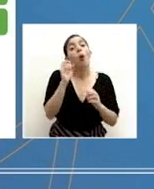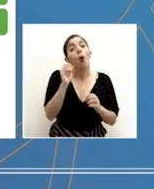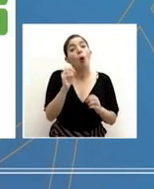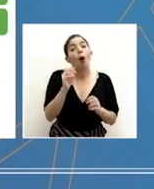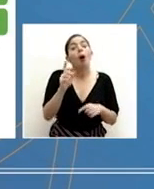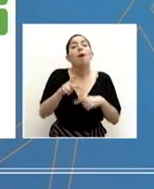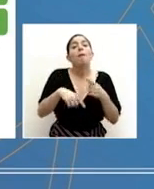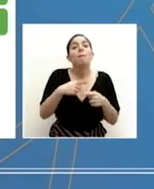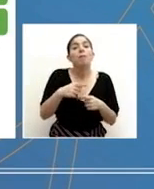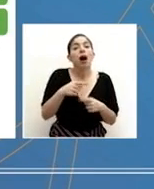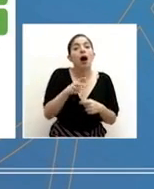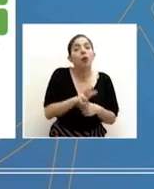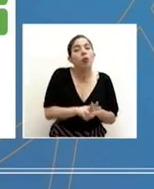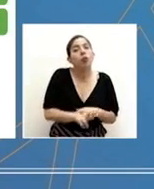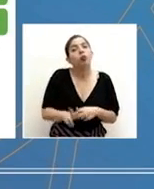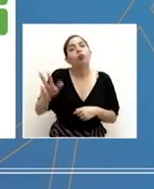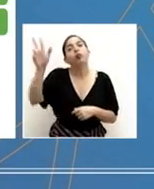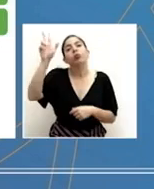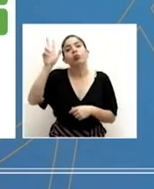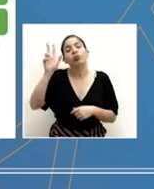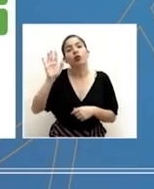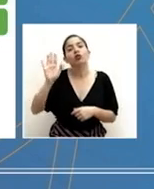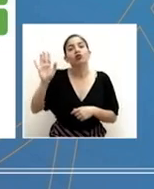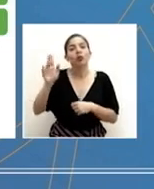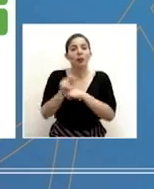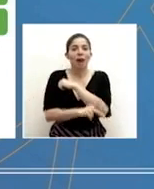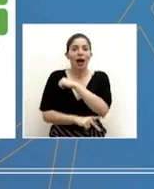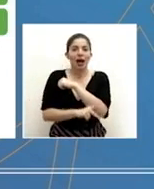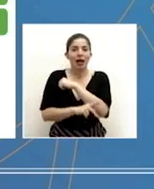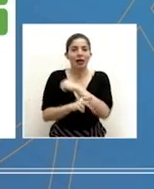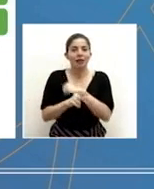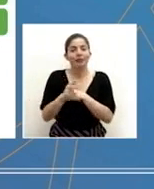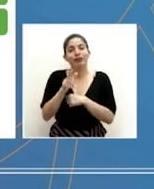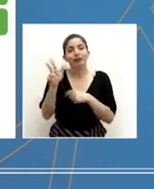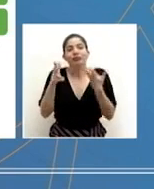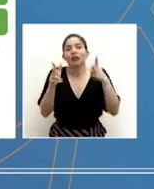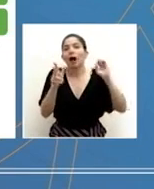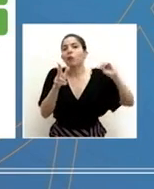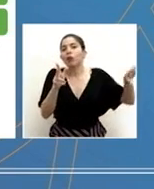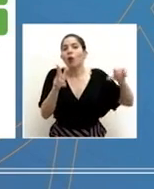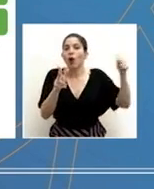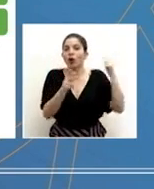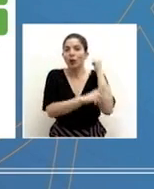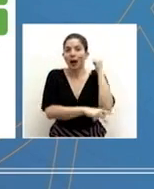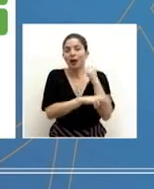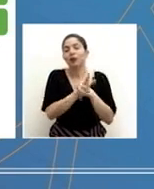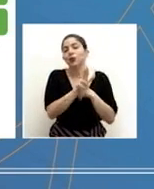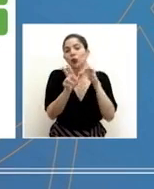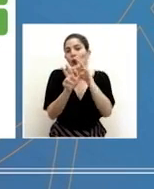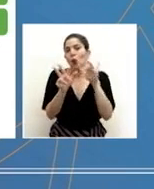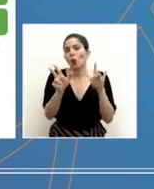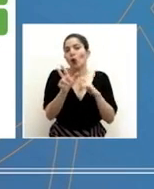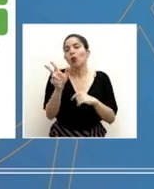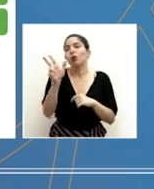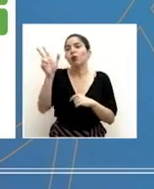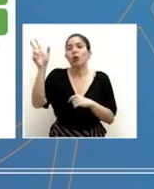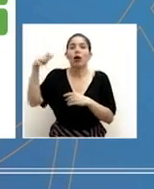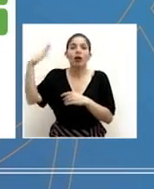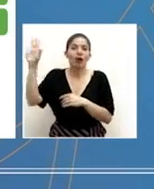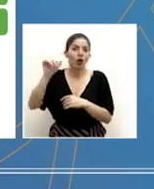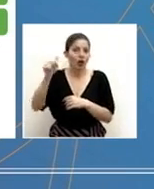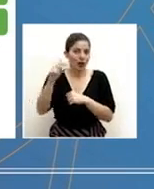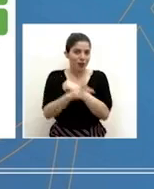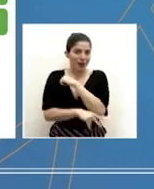van a regresar a su destino de origen. En ese caso, si llega sin